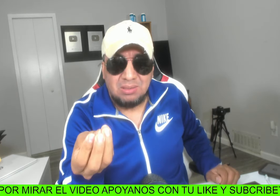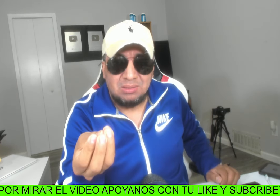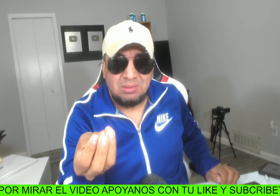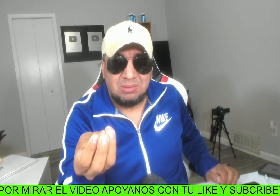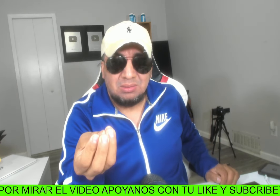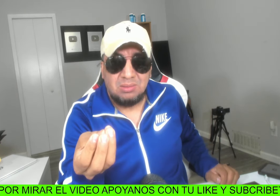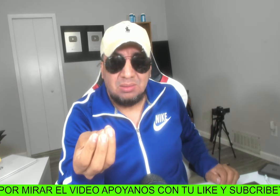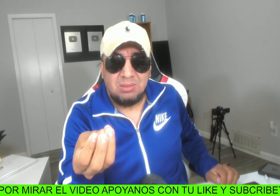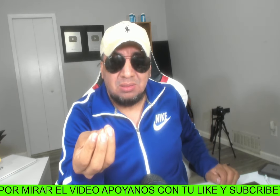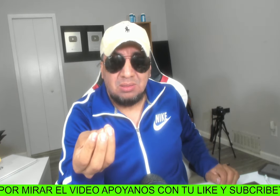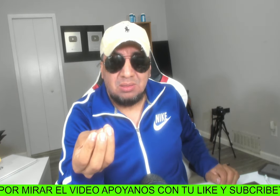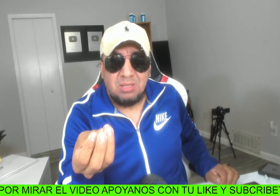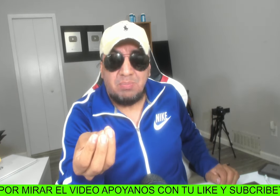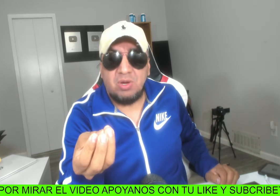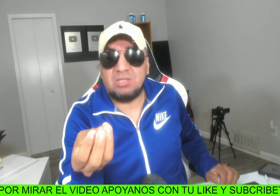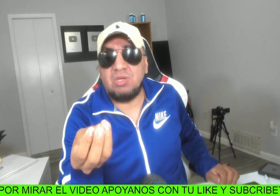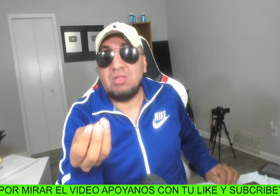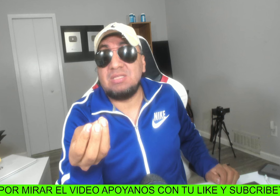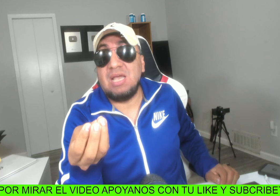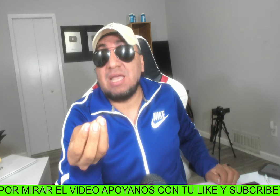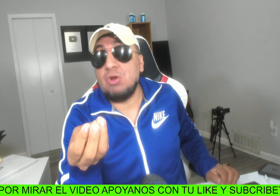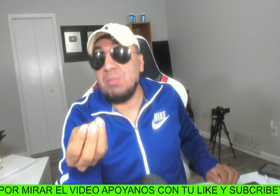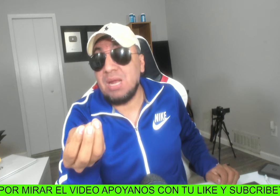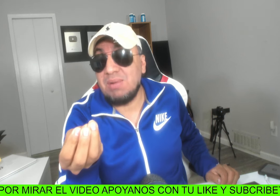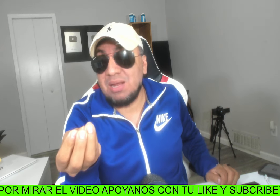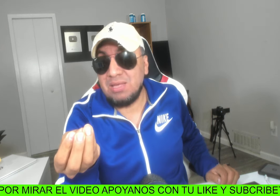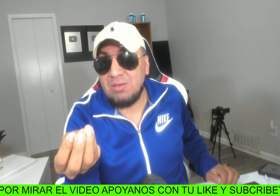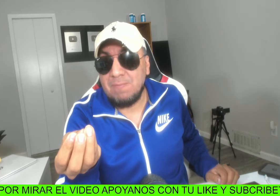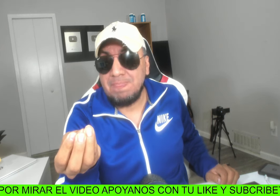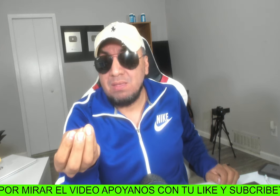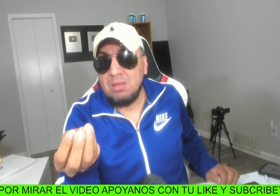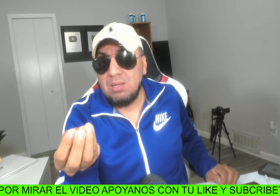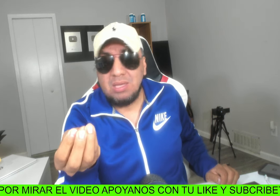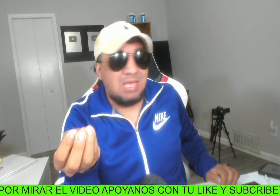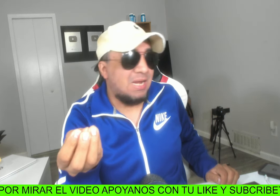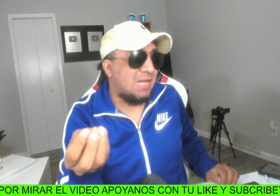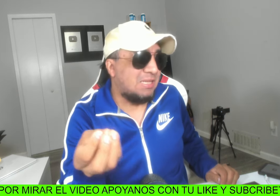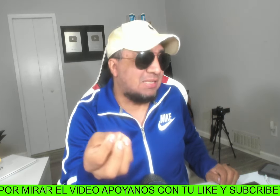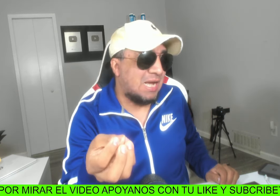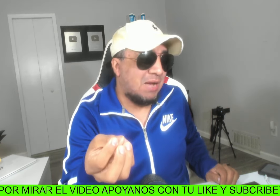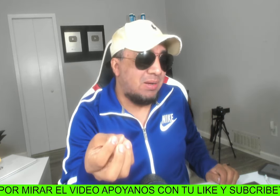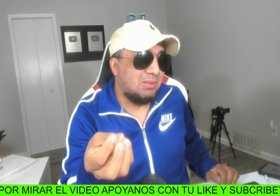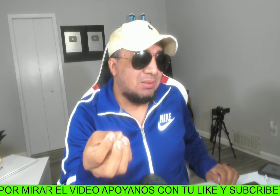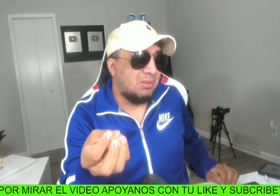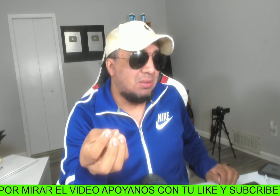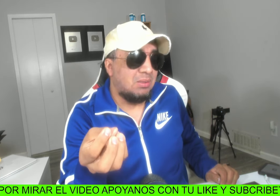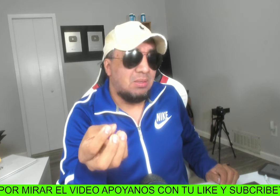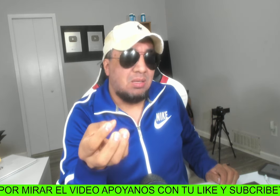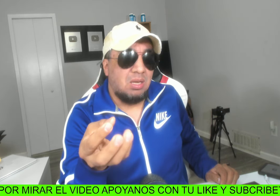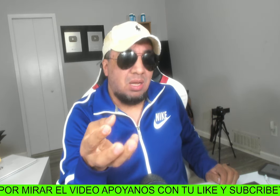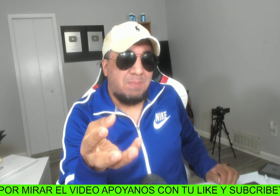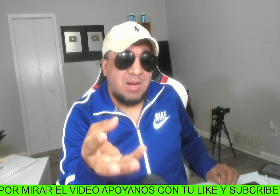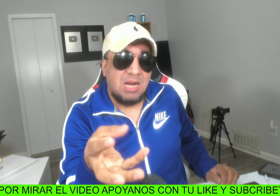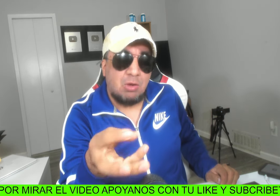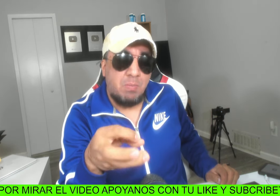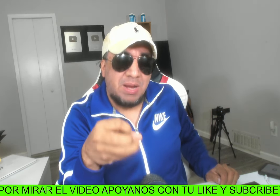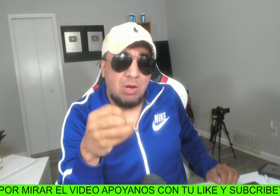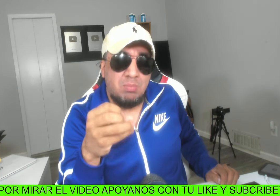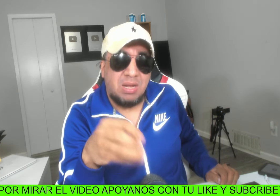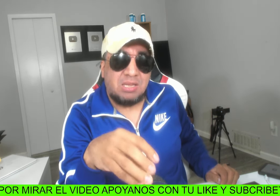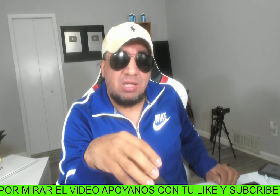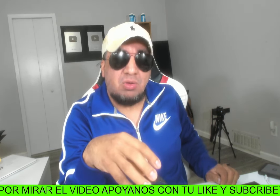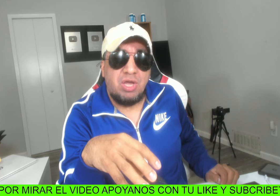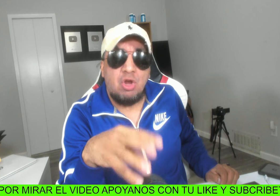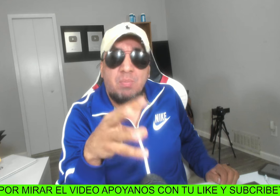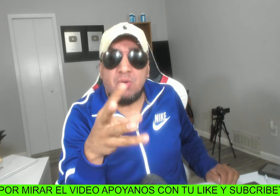miseria. Y por eso ellos decían que no miraban la de ellos. Que antes sacaban para recuperar